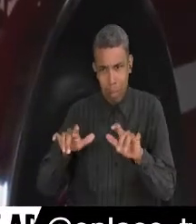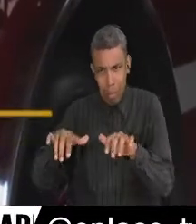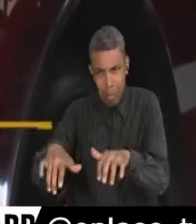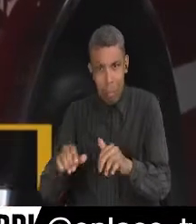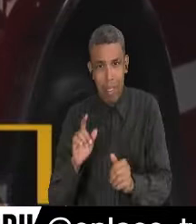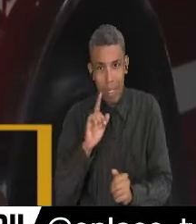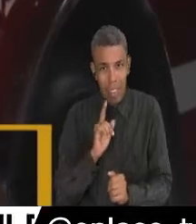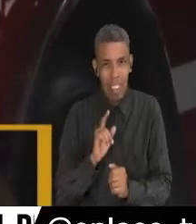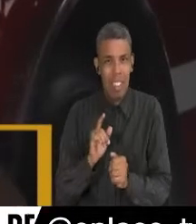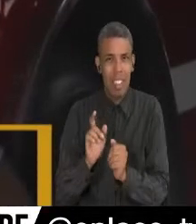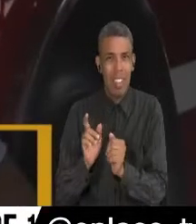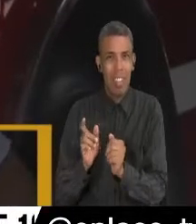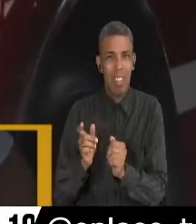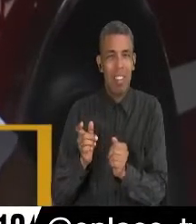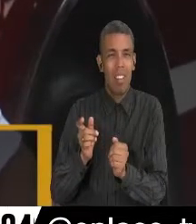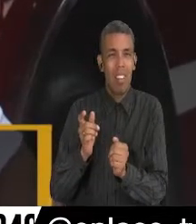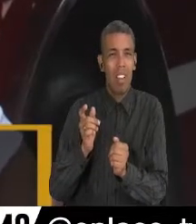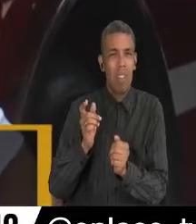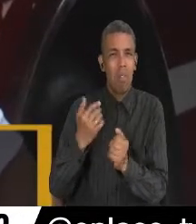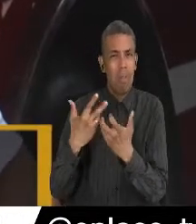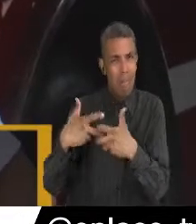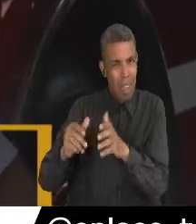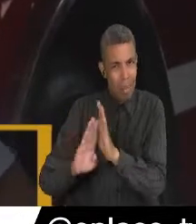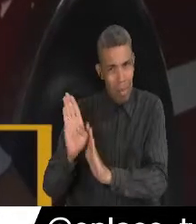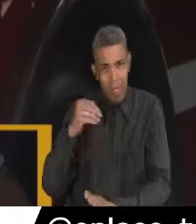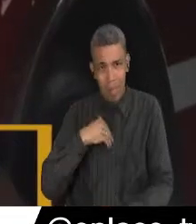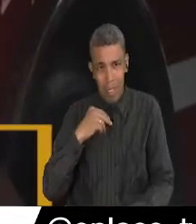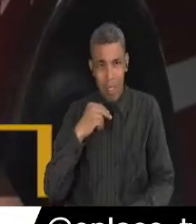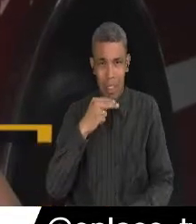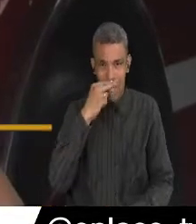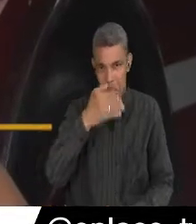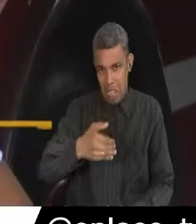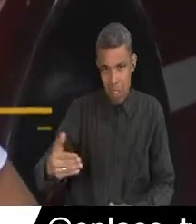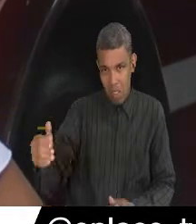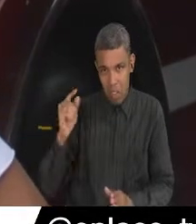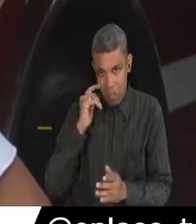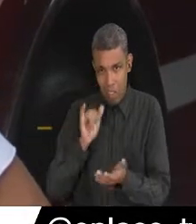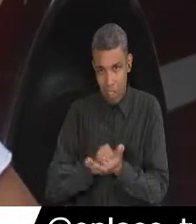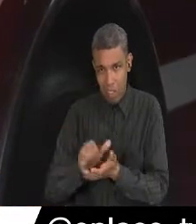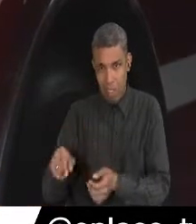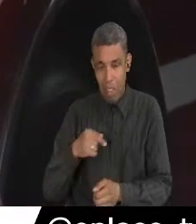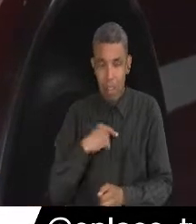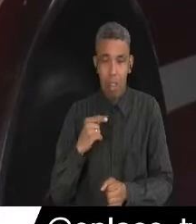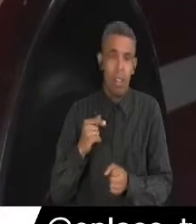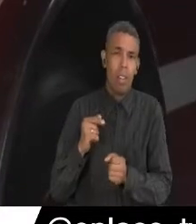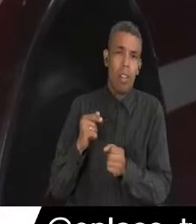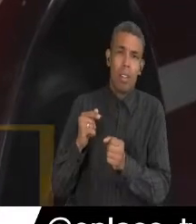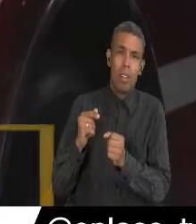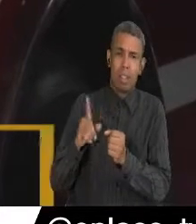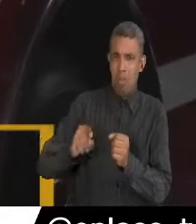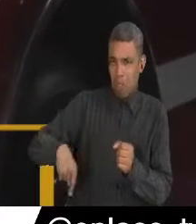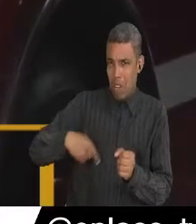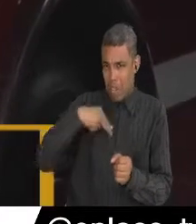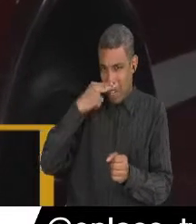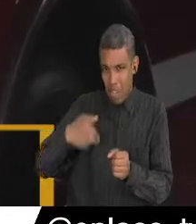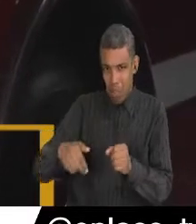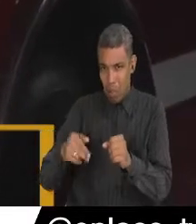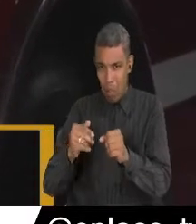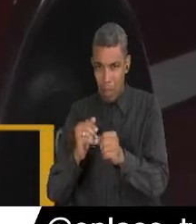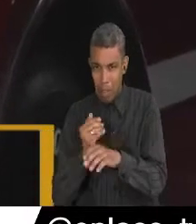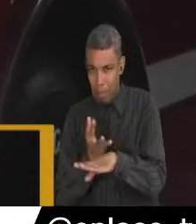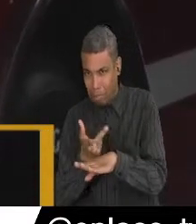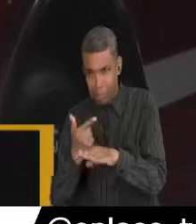Buenas tardes, pues una emergencia se registró hace pocos minutos en el Centro de Desarrollo Infantil ubicado en la Comuna 4 de la ciudad. Un químico que estaba al parecer